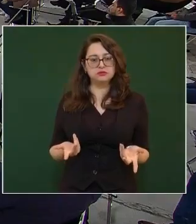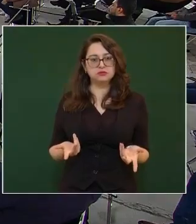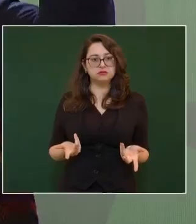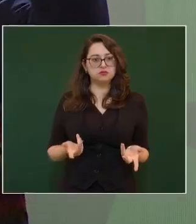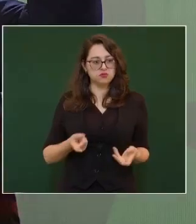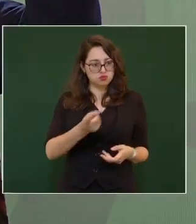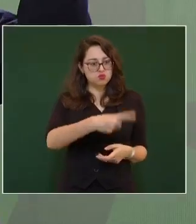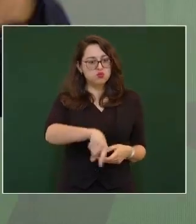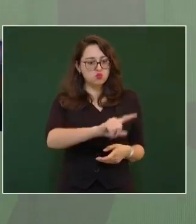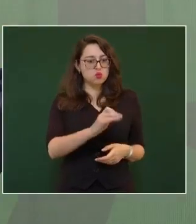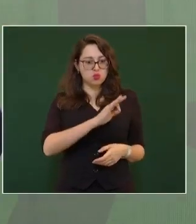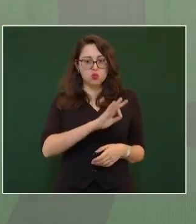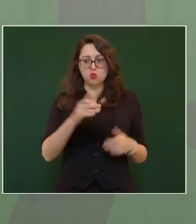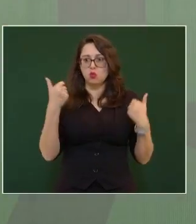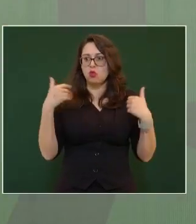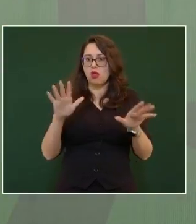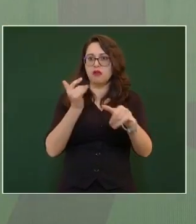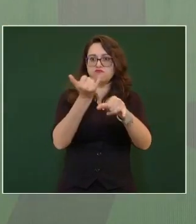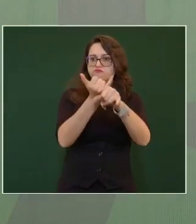informantes, trabajadores